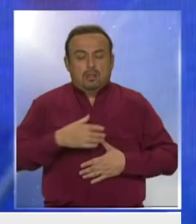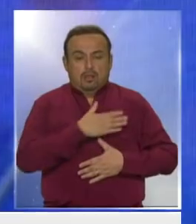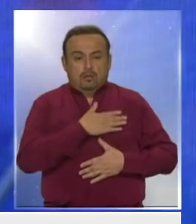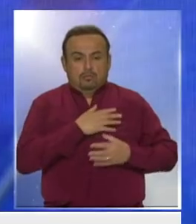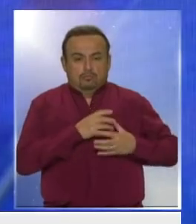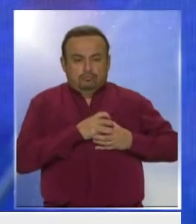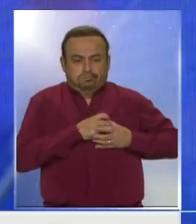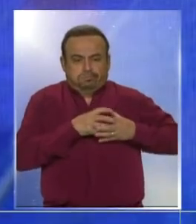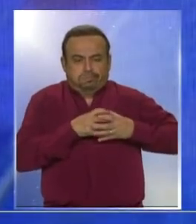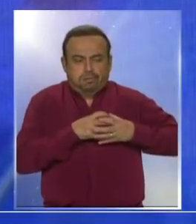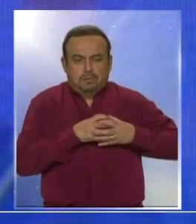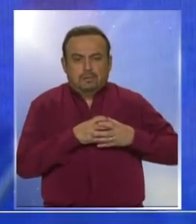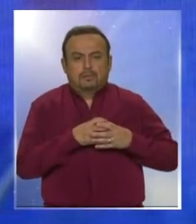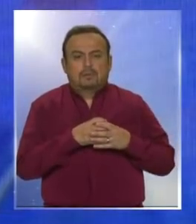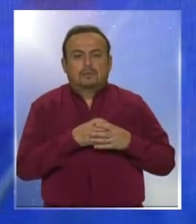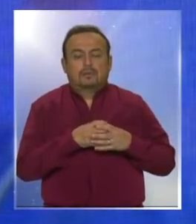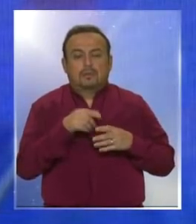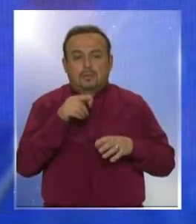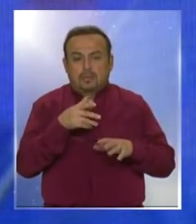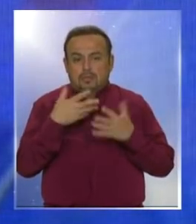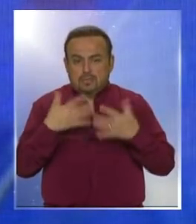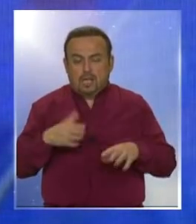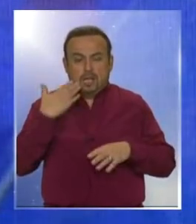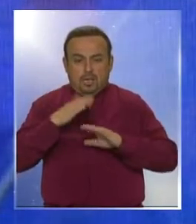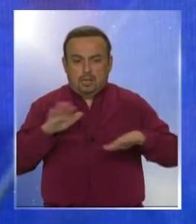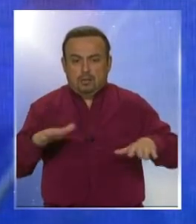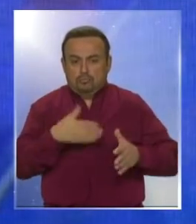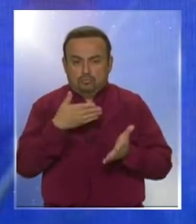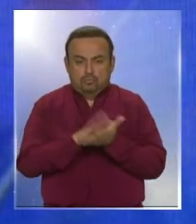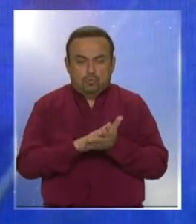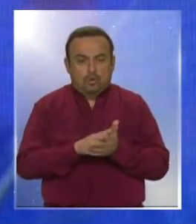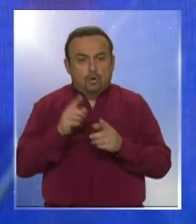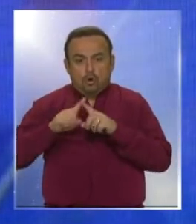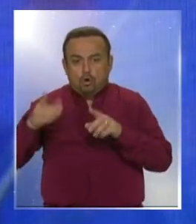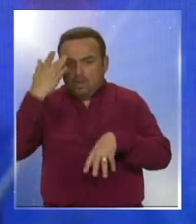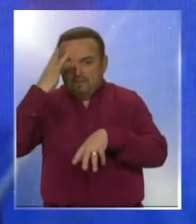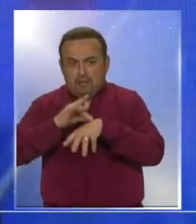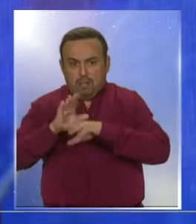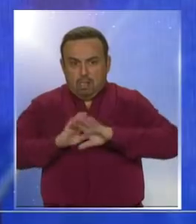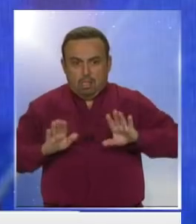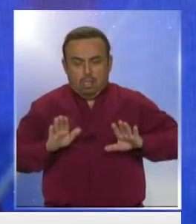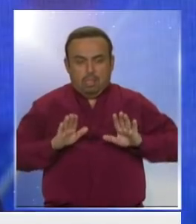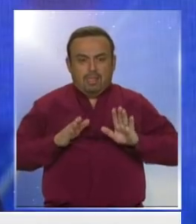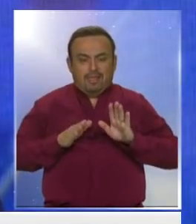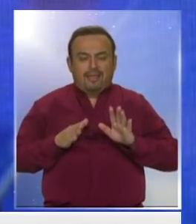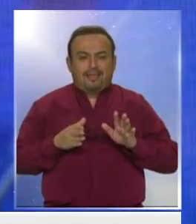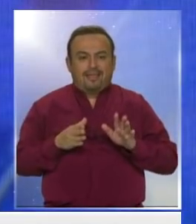cardíaca. Han muerto niños que no tenían otra enfermedad de base.